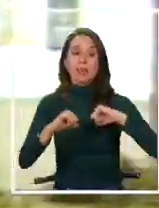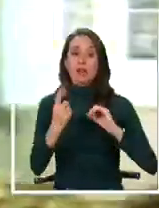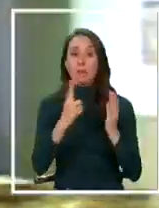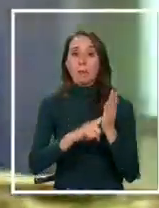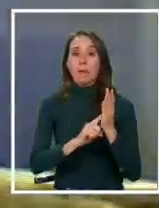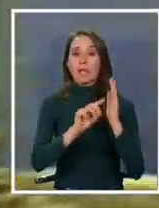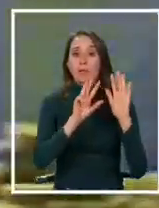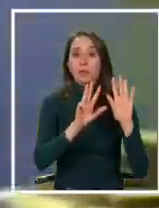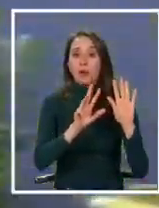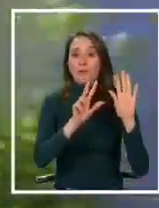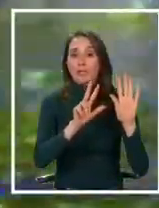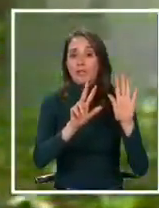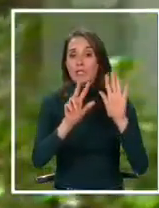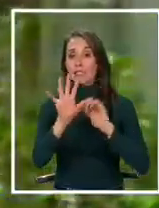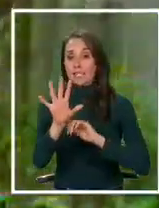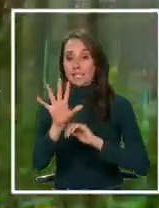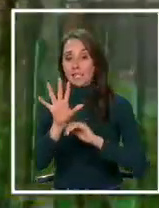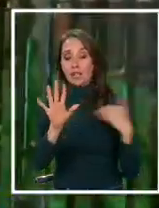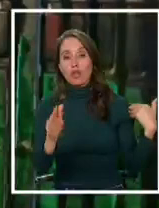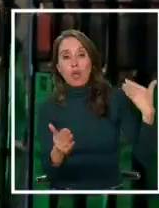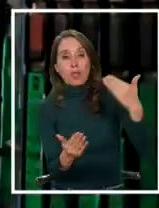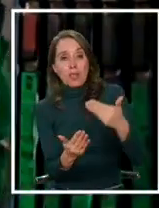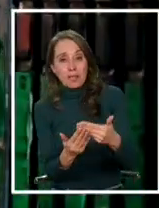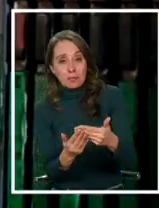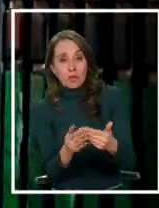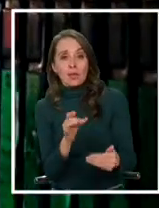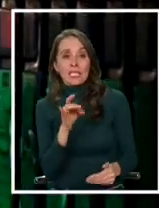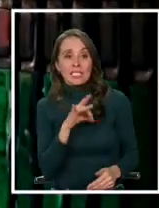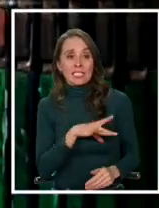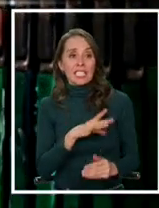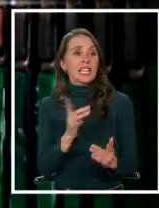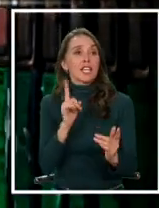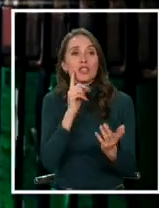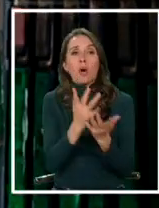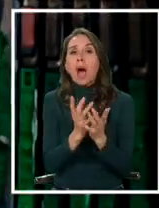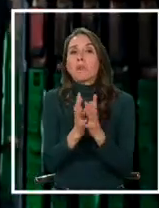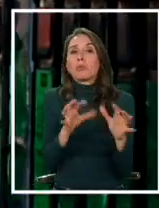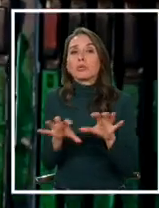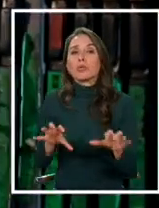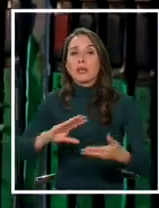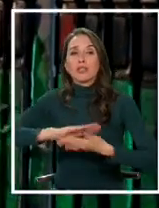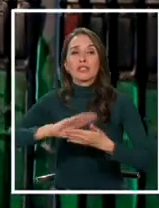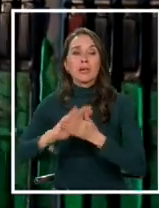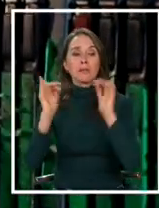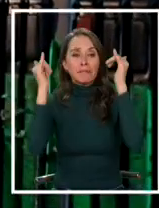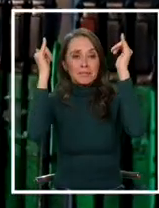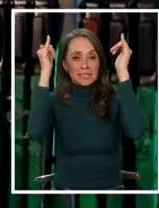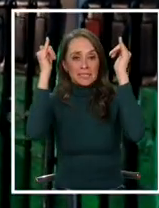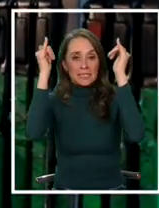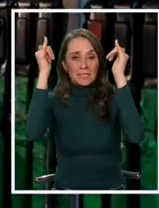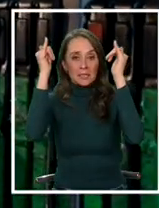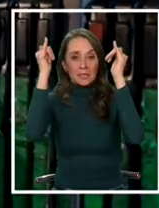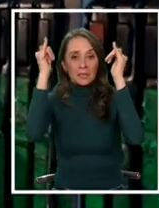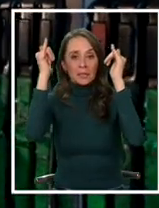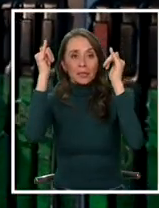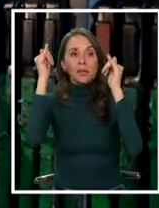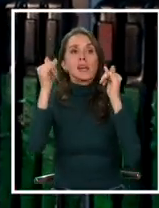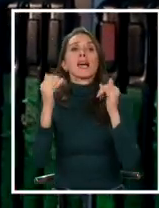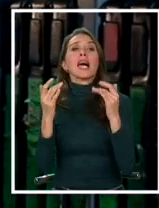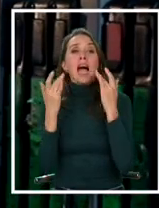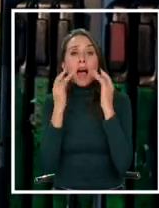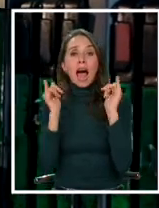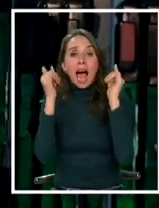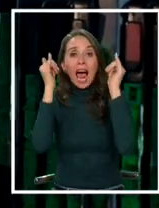de 1985 y en nuestro país no había muchas cosas por las cuales celebrar sin embargo una de esas